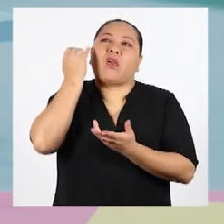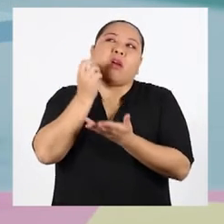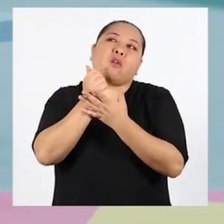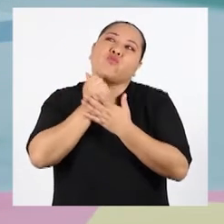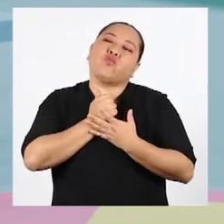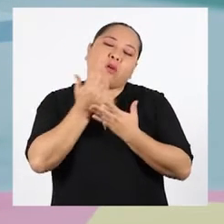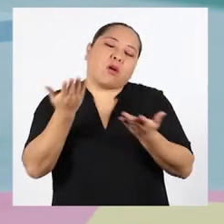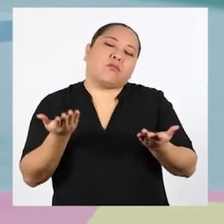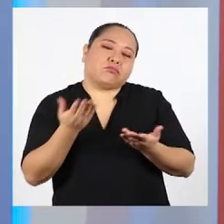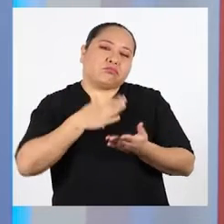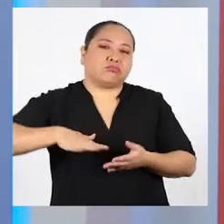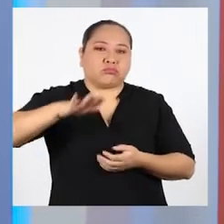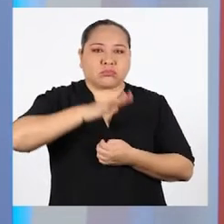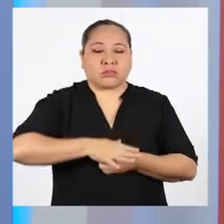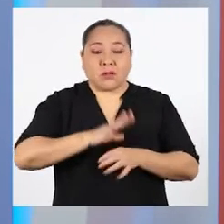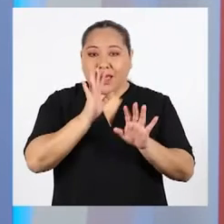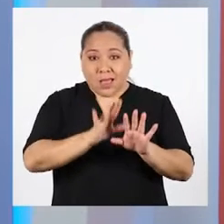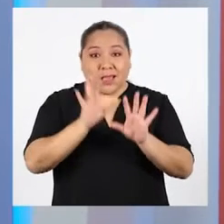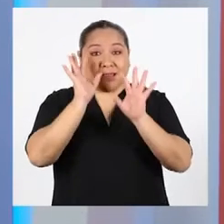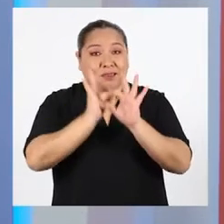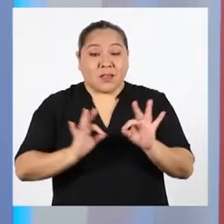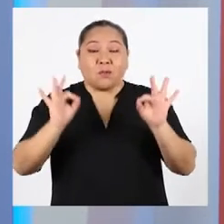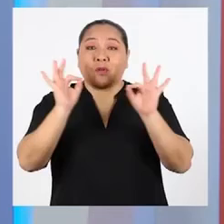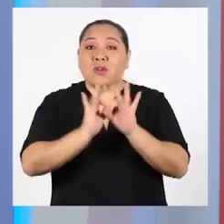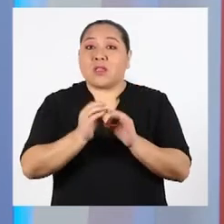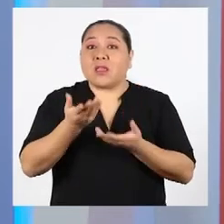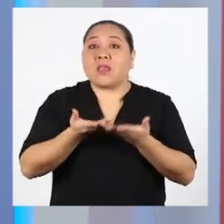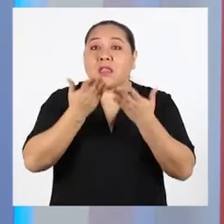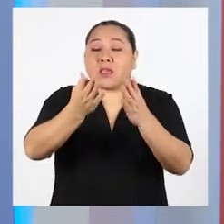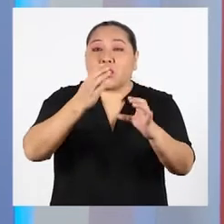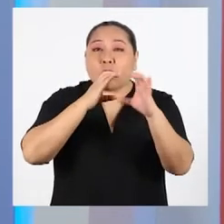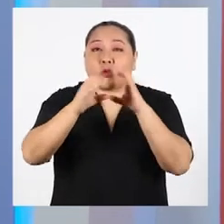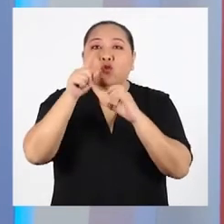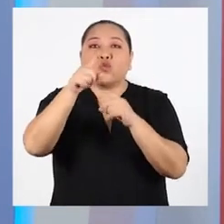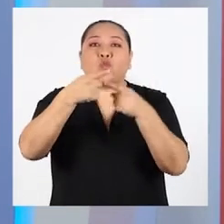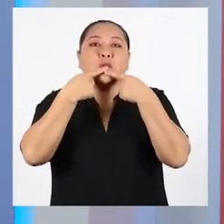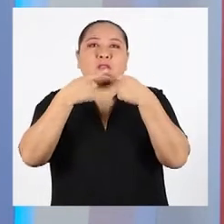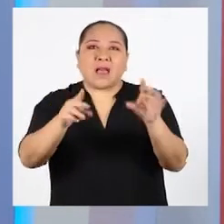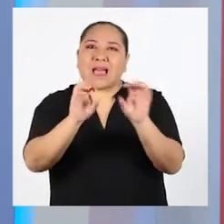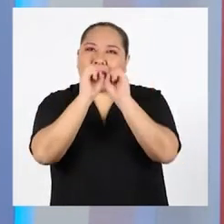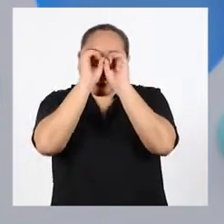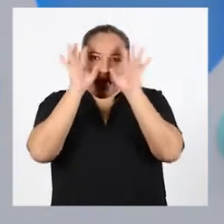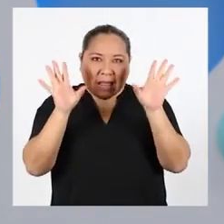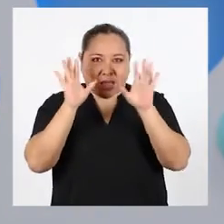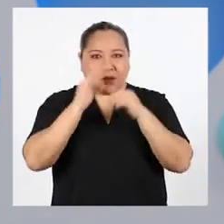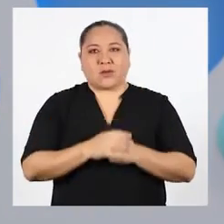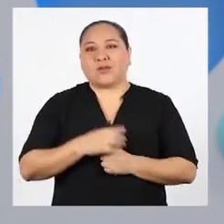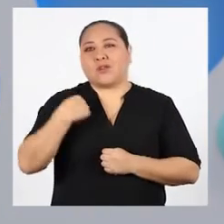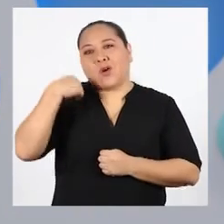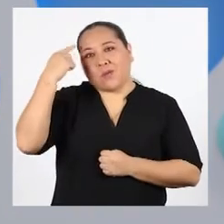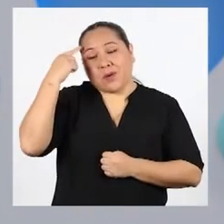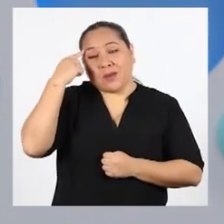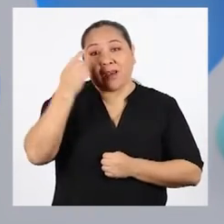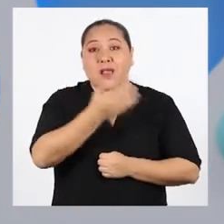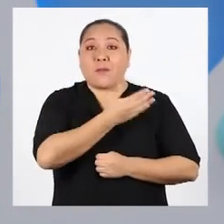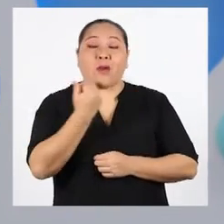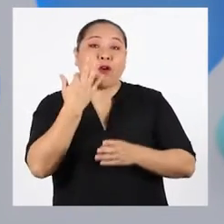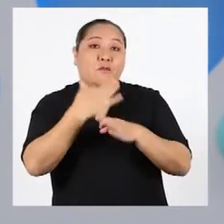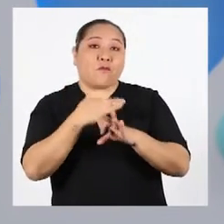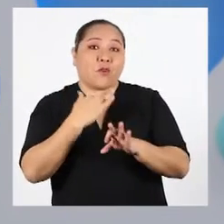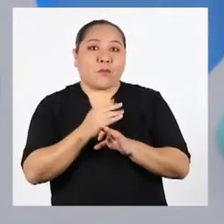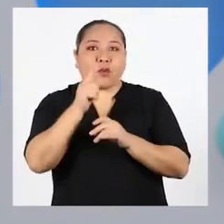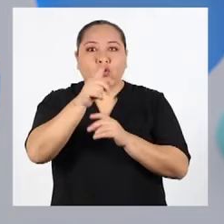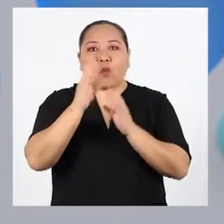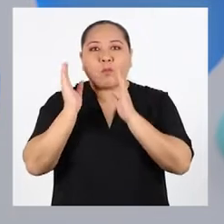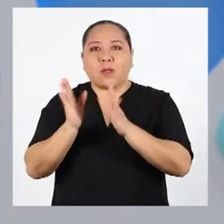para ayudarme y ayudarnos? Es muy importante que comuniques bien tu mensaje. Y creo que la mejor manera